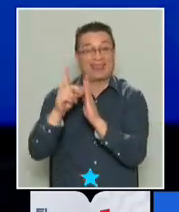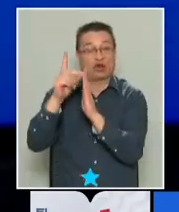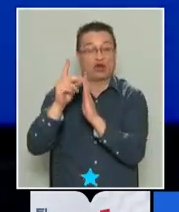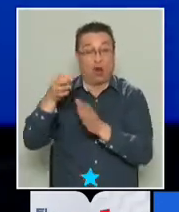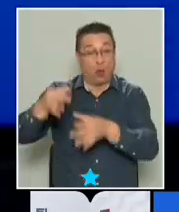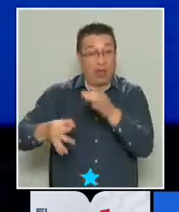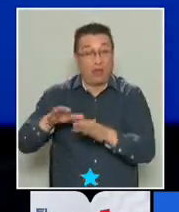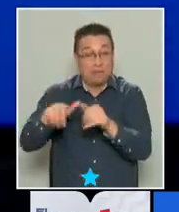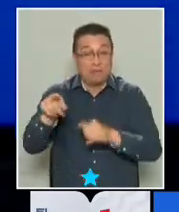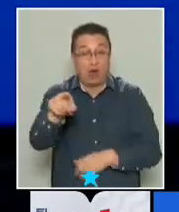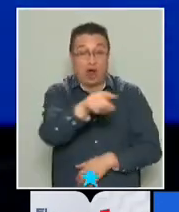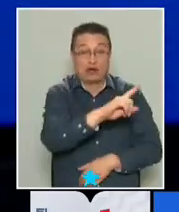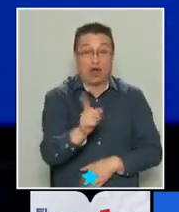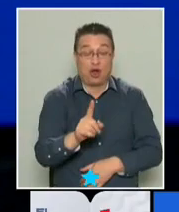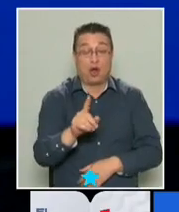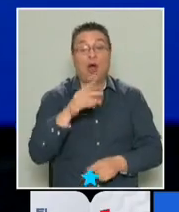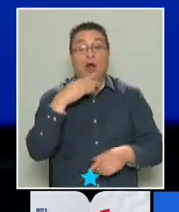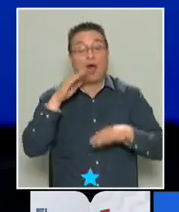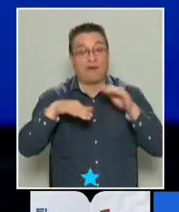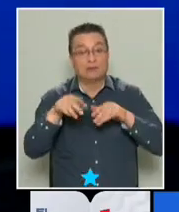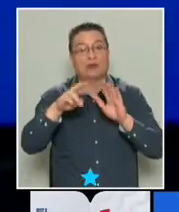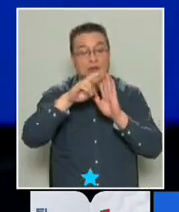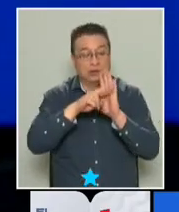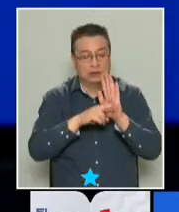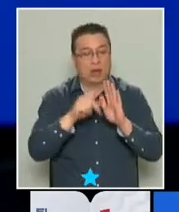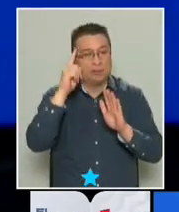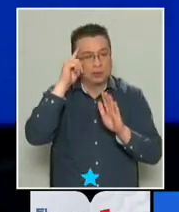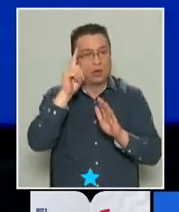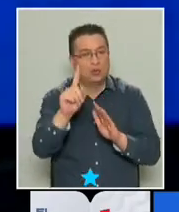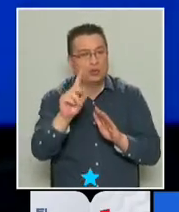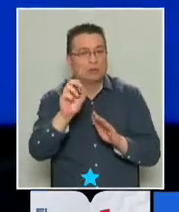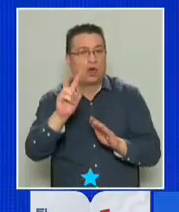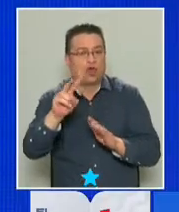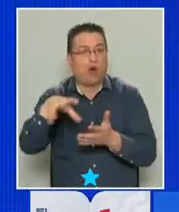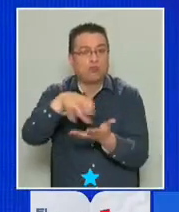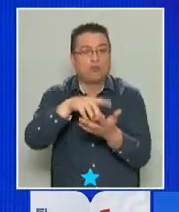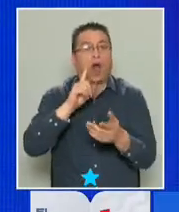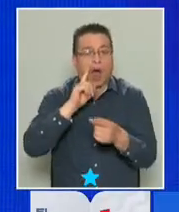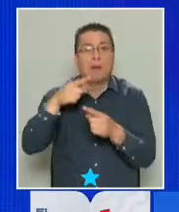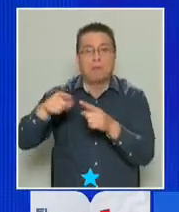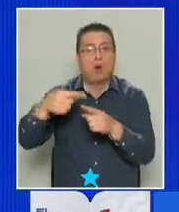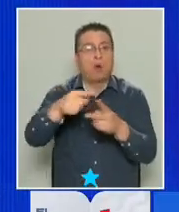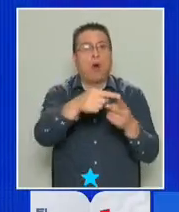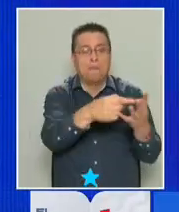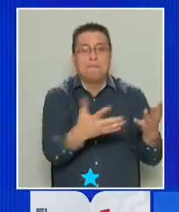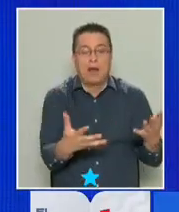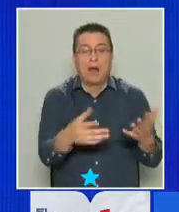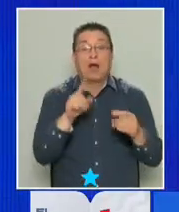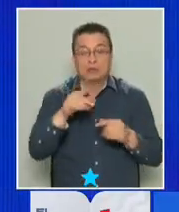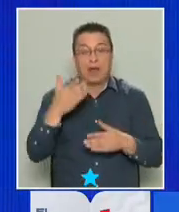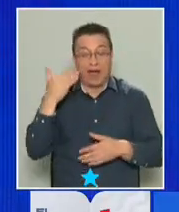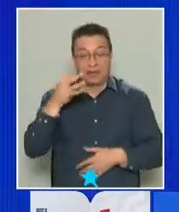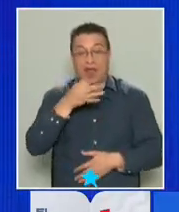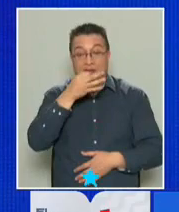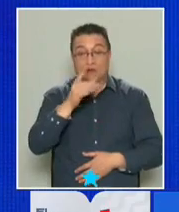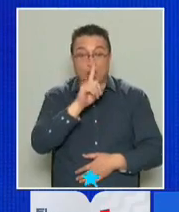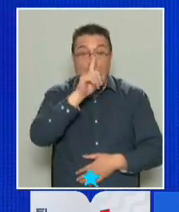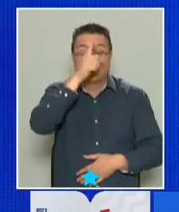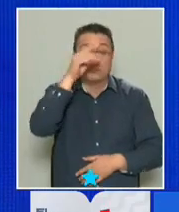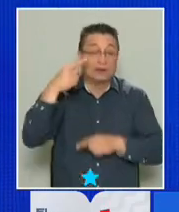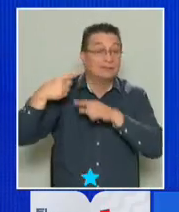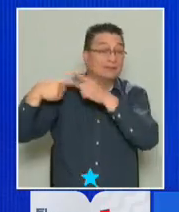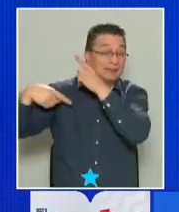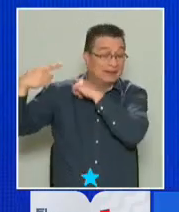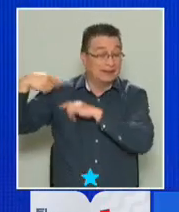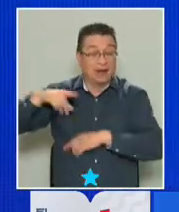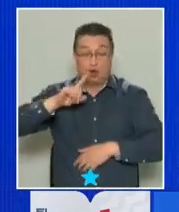entonces quizás cuando tú haces estas reglas que pensando en uno o dos pueblos ingreso mucho más que porque de hecho lo decíamos el bloque anterior costumbres y tradiciones con